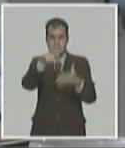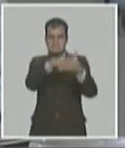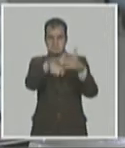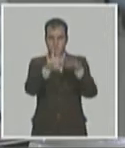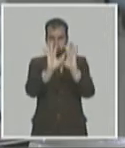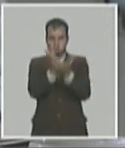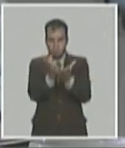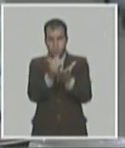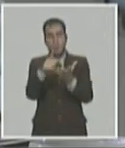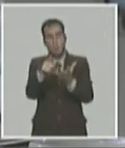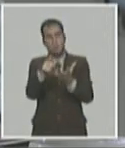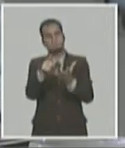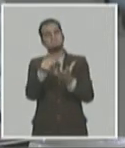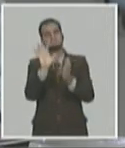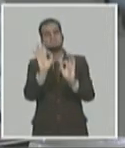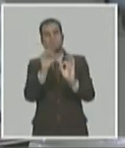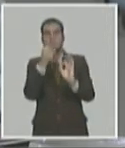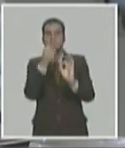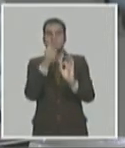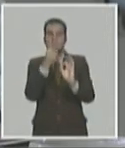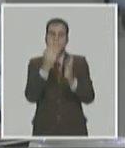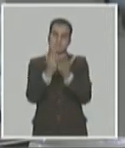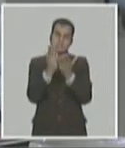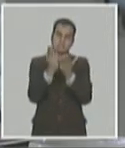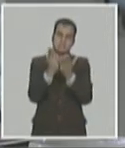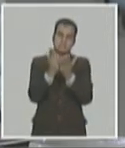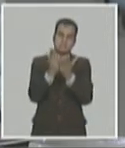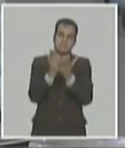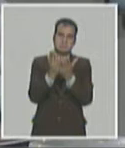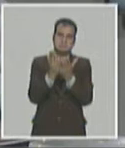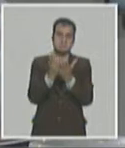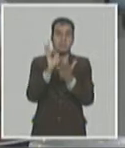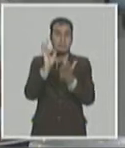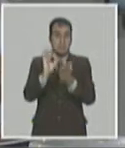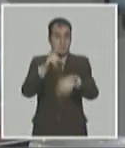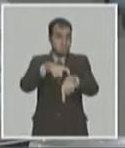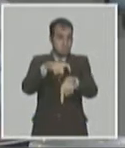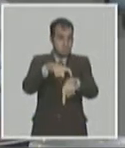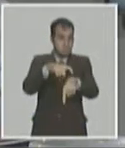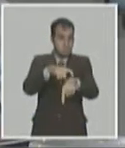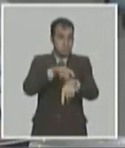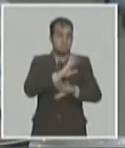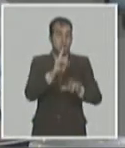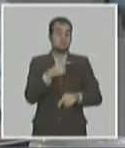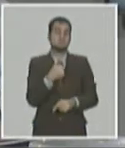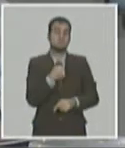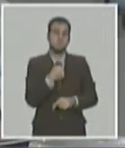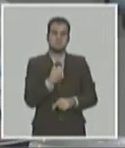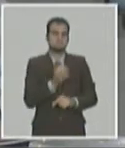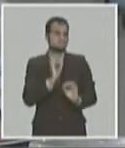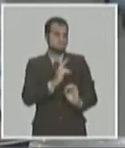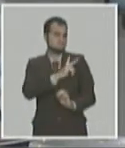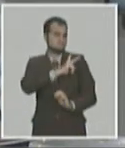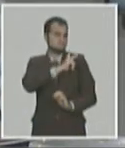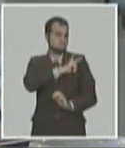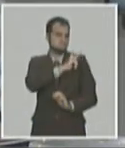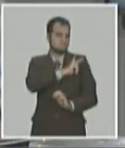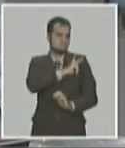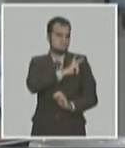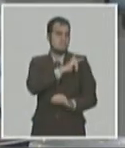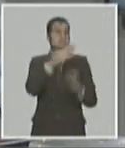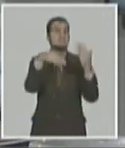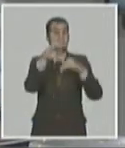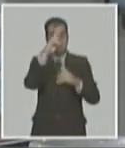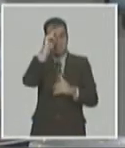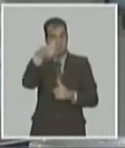que realmente pudiera hacerlo en el mismo tiempo que cumplía las funciones de ministro,